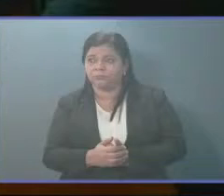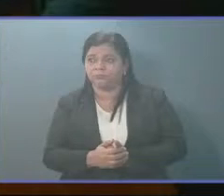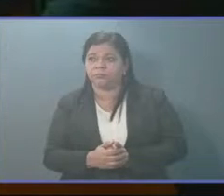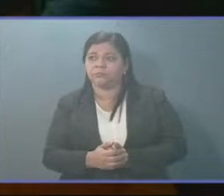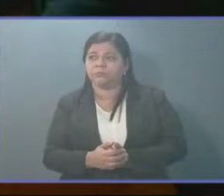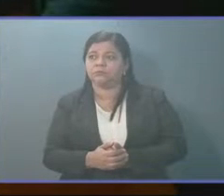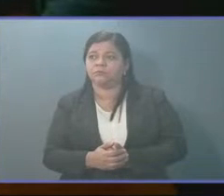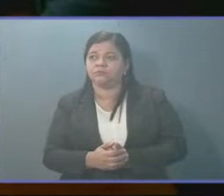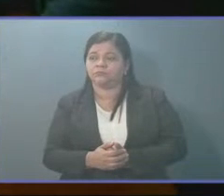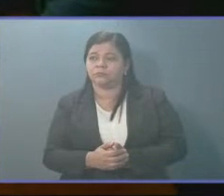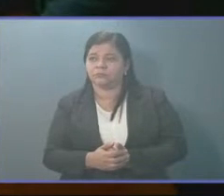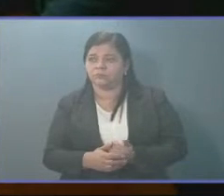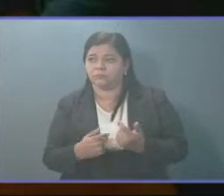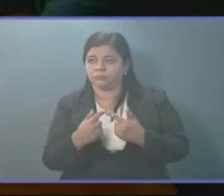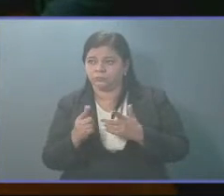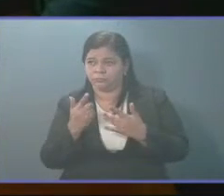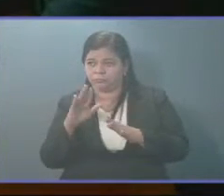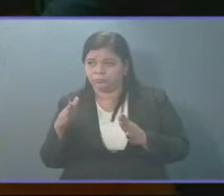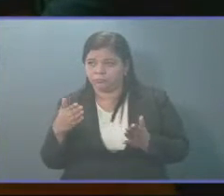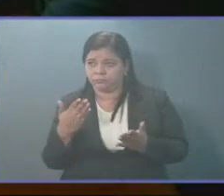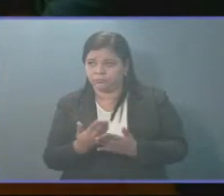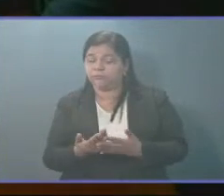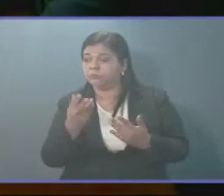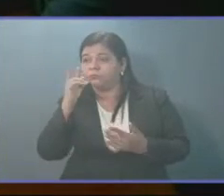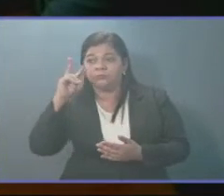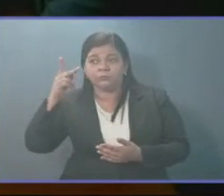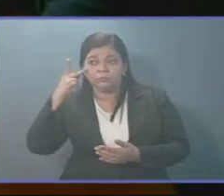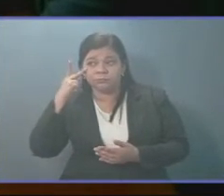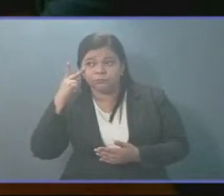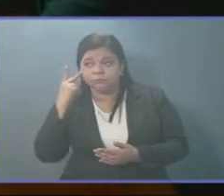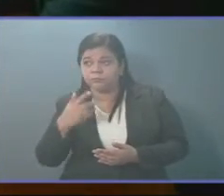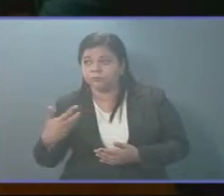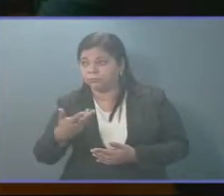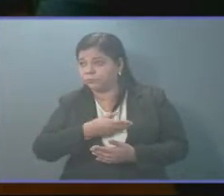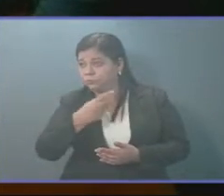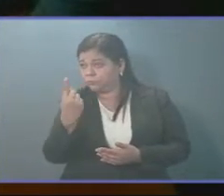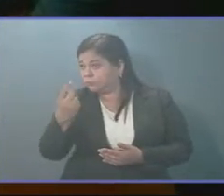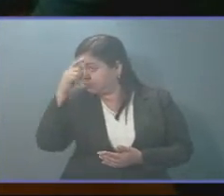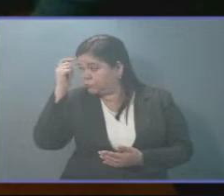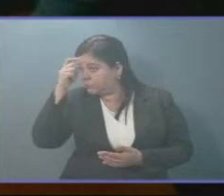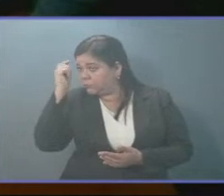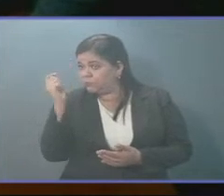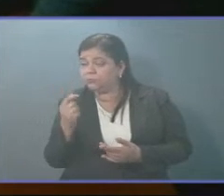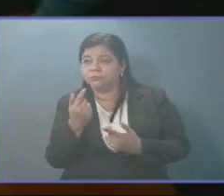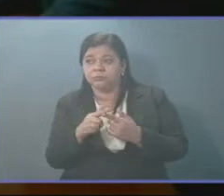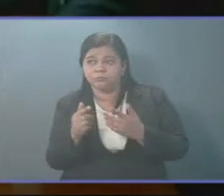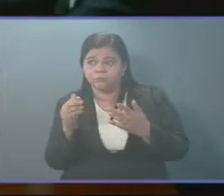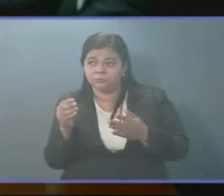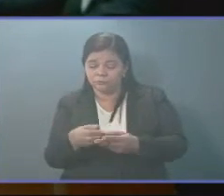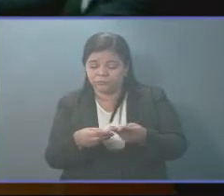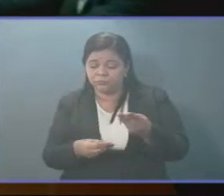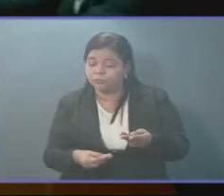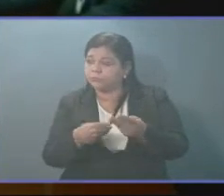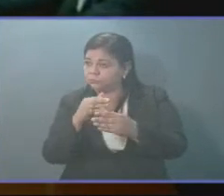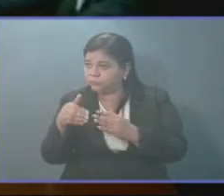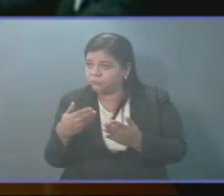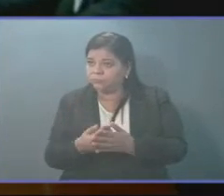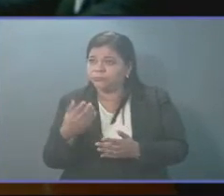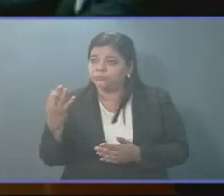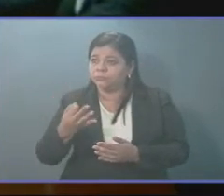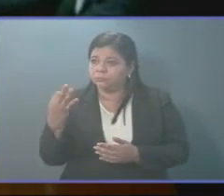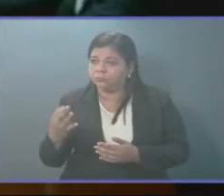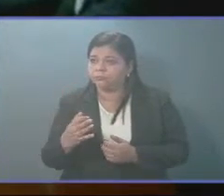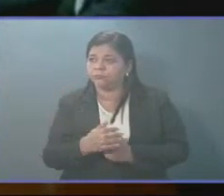procesos, pero eso no quiere decir que se le va a limitar al trabajador sobre este tipo de documentaciones que van a